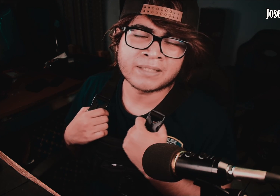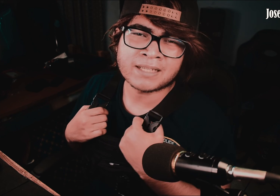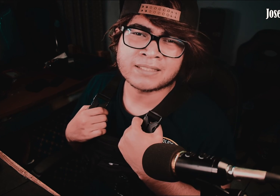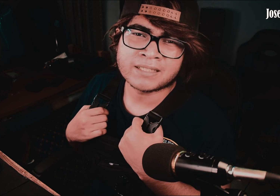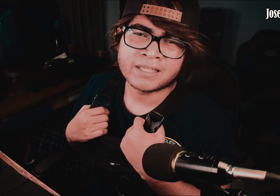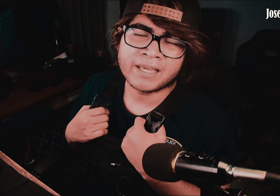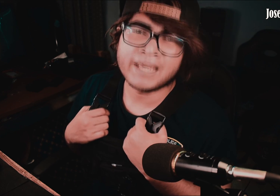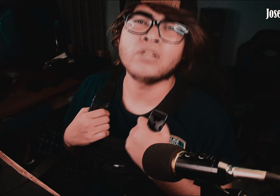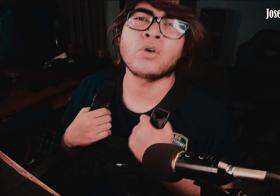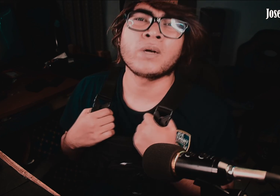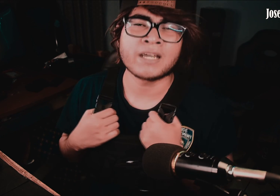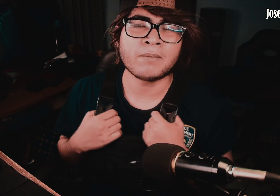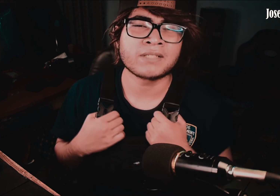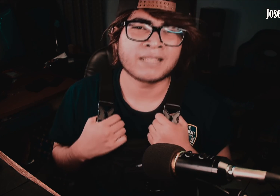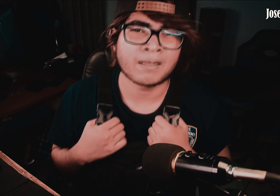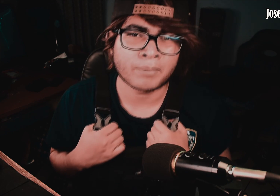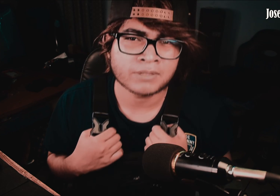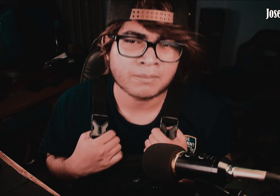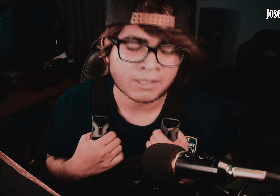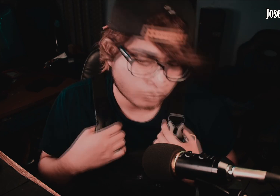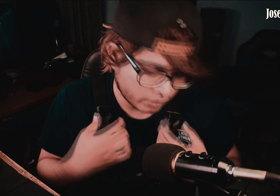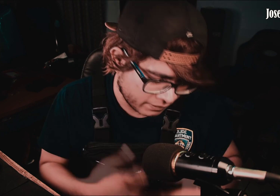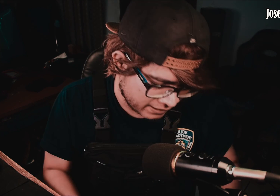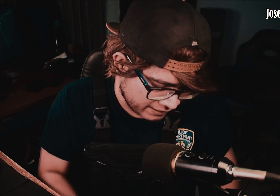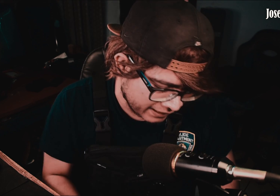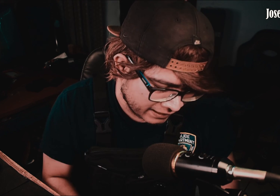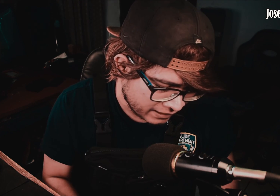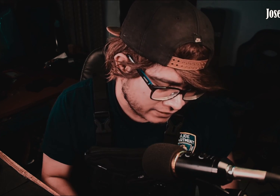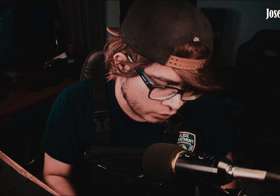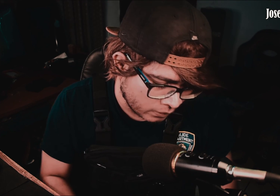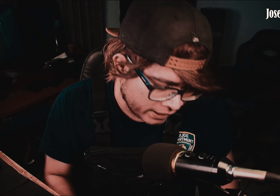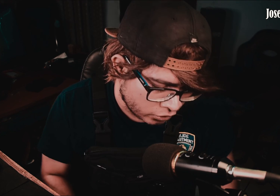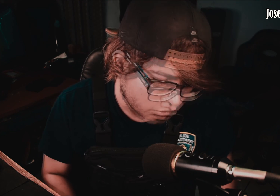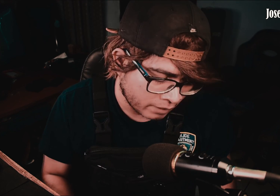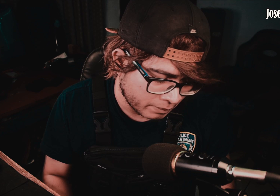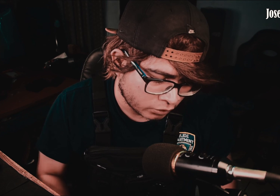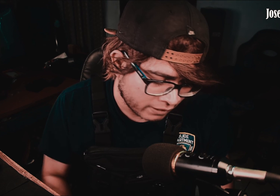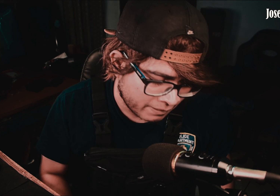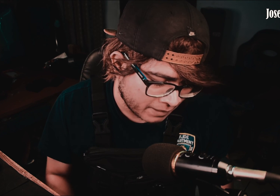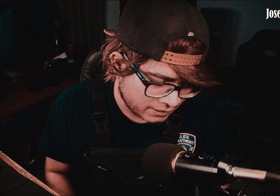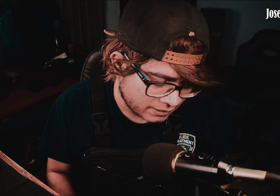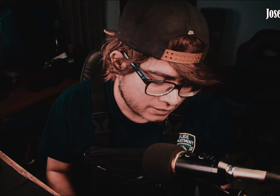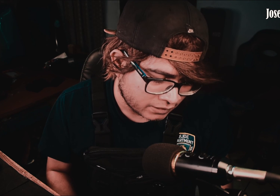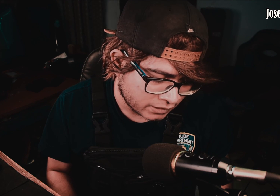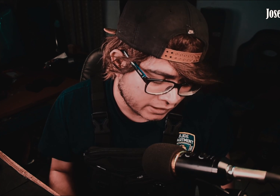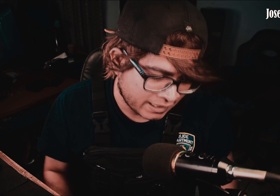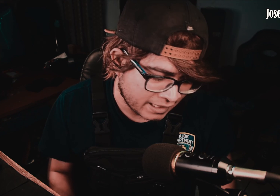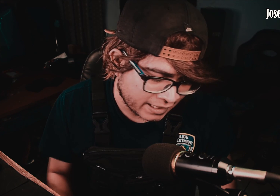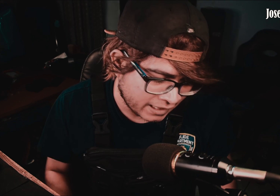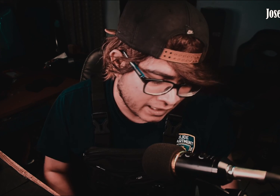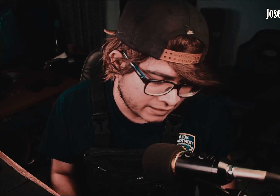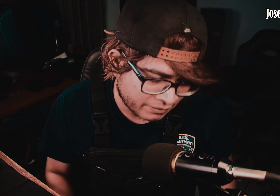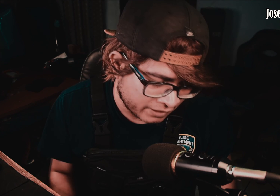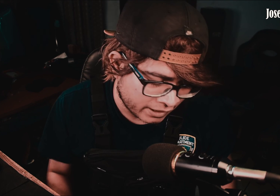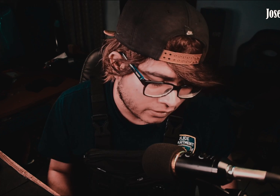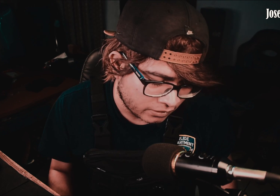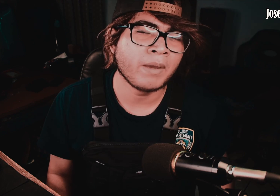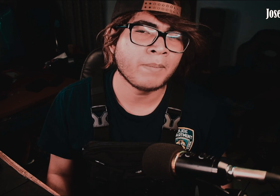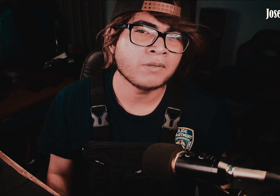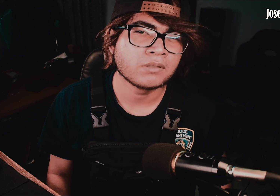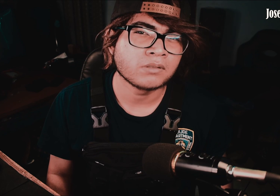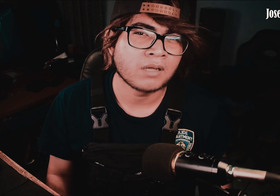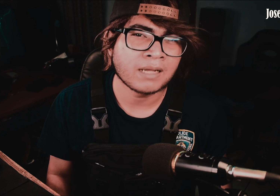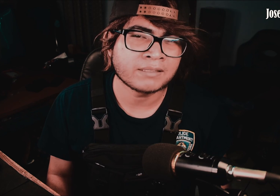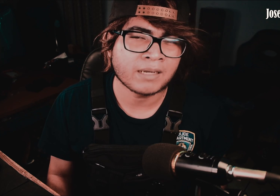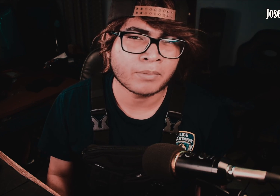destruyendo mentiras y no aguantamos hasta la próxima suscribas este canal si no lo ha hecho lo repito una vez más y de like a este vídeo